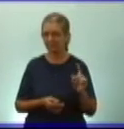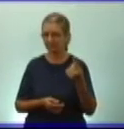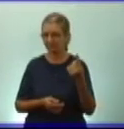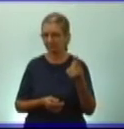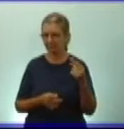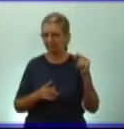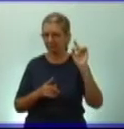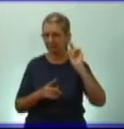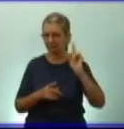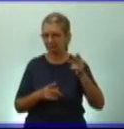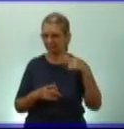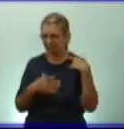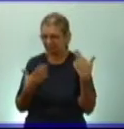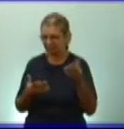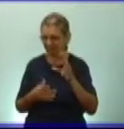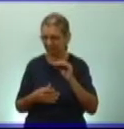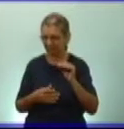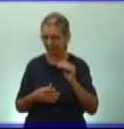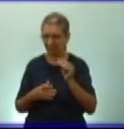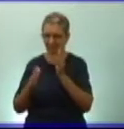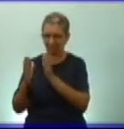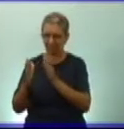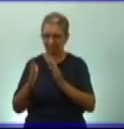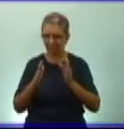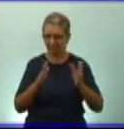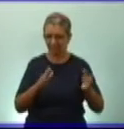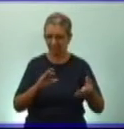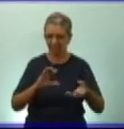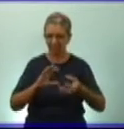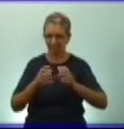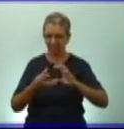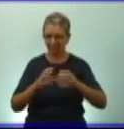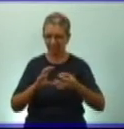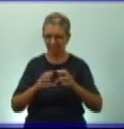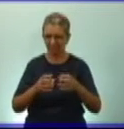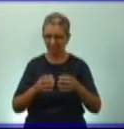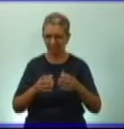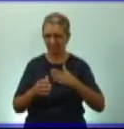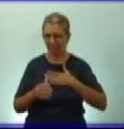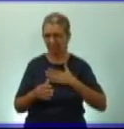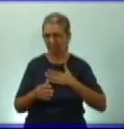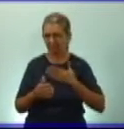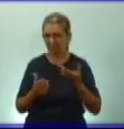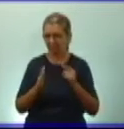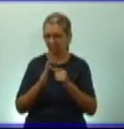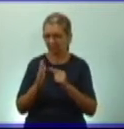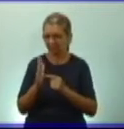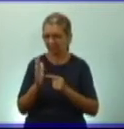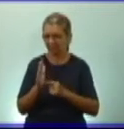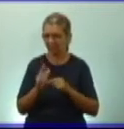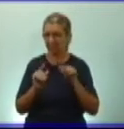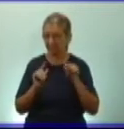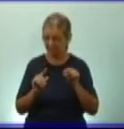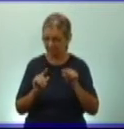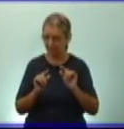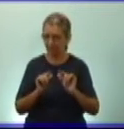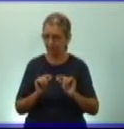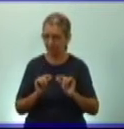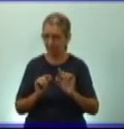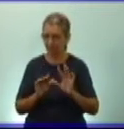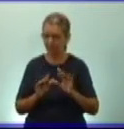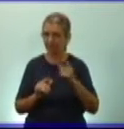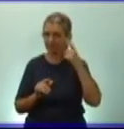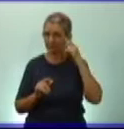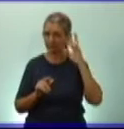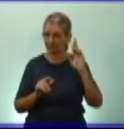del ejercicio es que ustedes los clasifiquen según su composición y propiedades. Y aquí me quiero detener un momentico. Recuerden